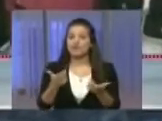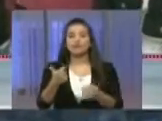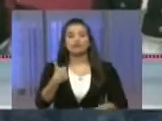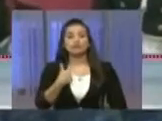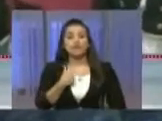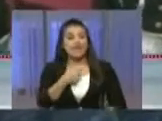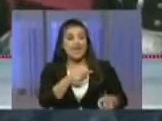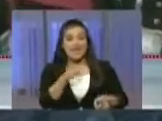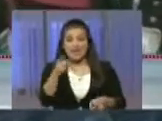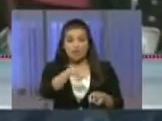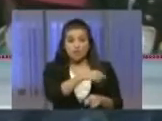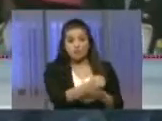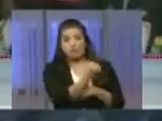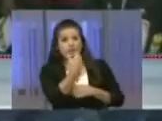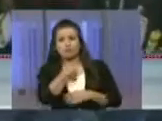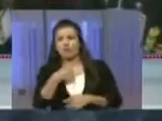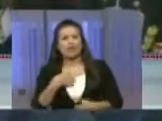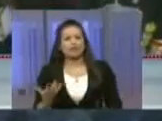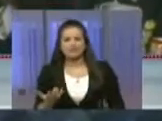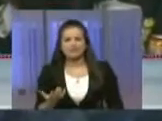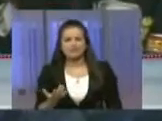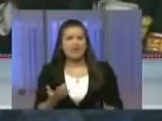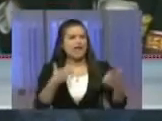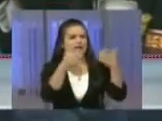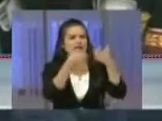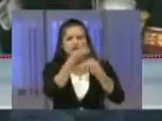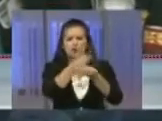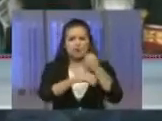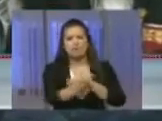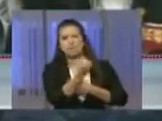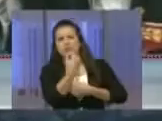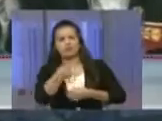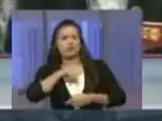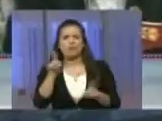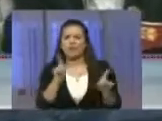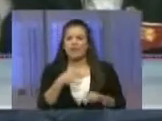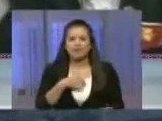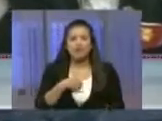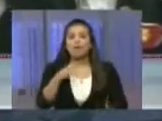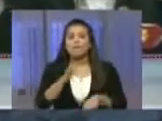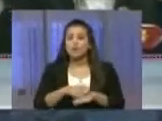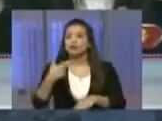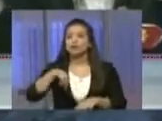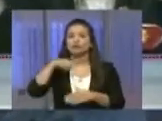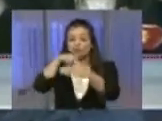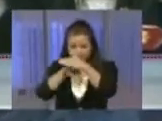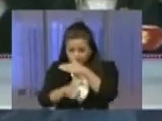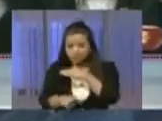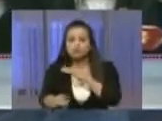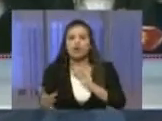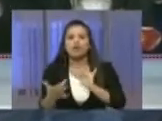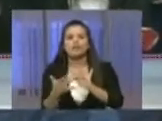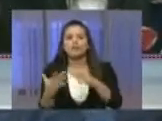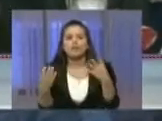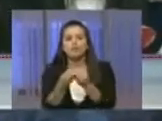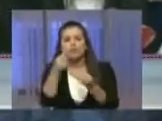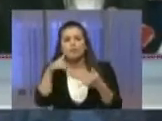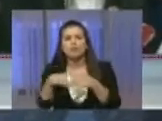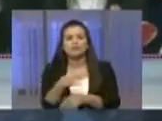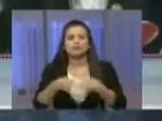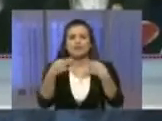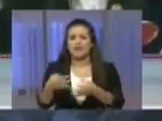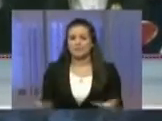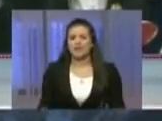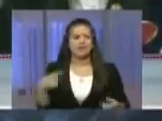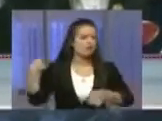nosotros ni podrán ninguna guerra económica podrá con nosotros porque nosotros estamos en la profundidad del pueblo todos los días más